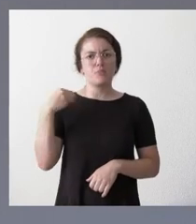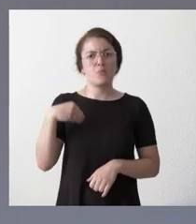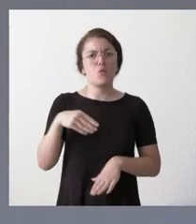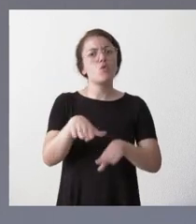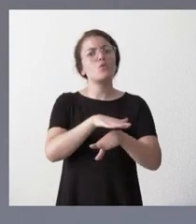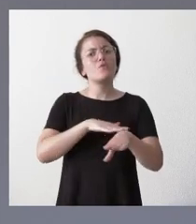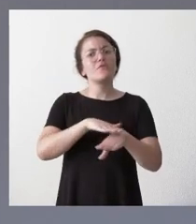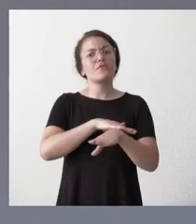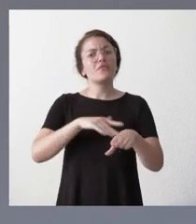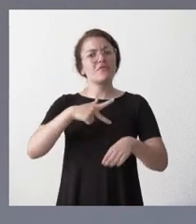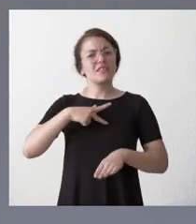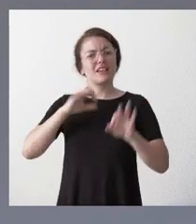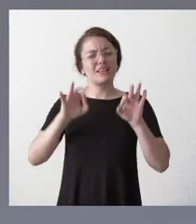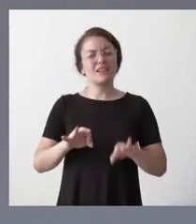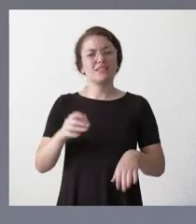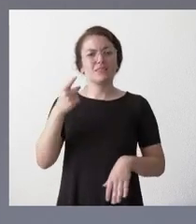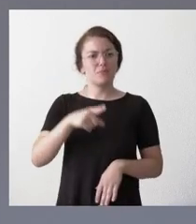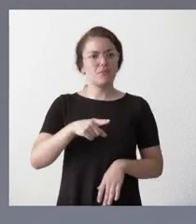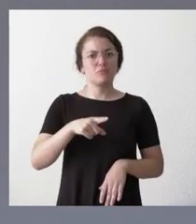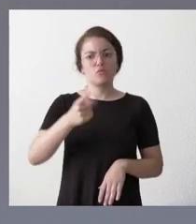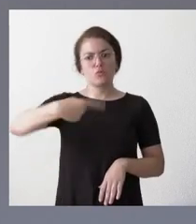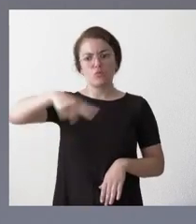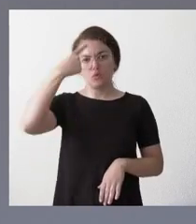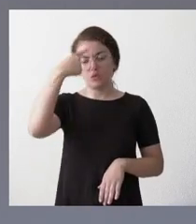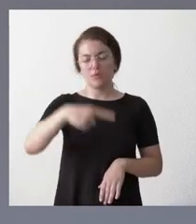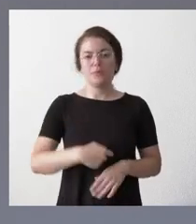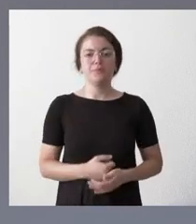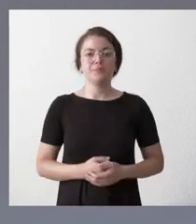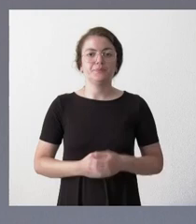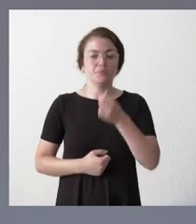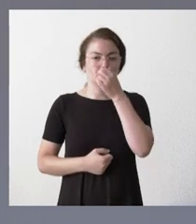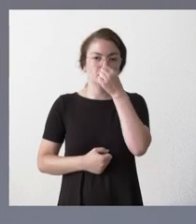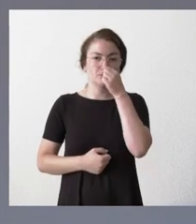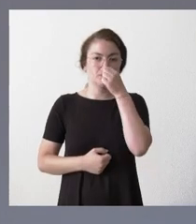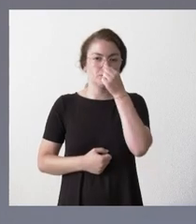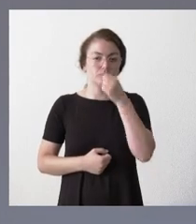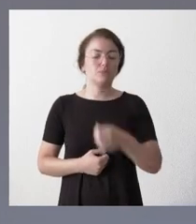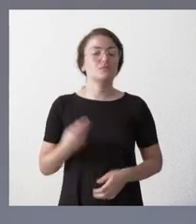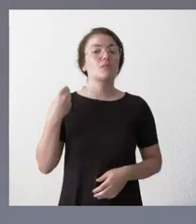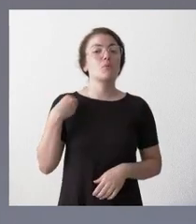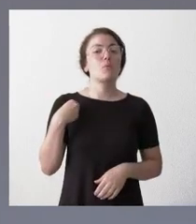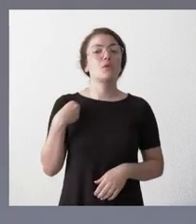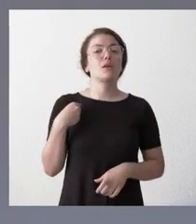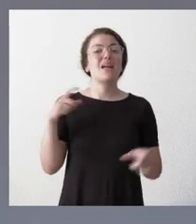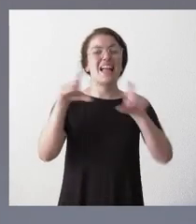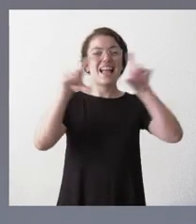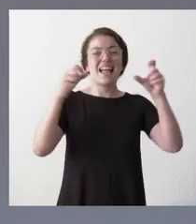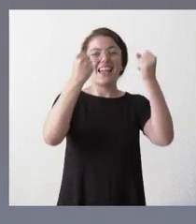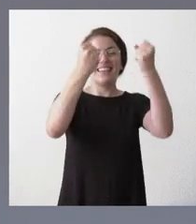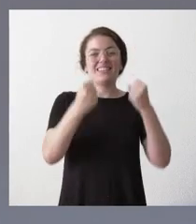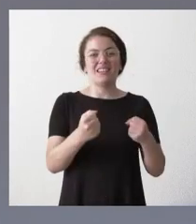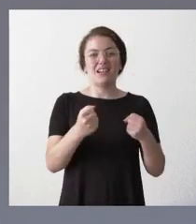agentes que intervienen en el proceso. La entidad que se hace cargo de la guarda física